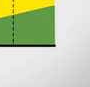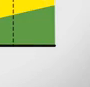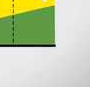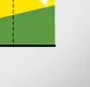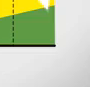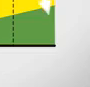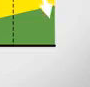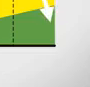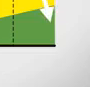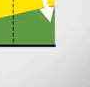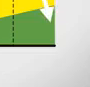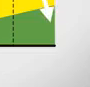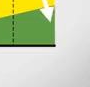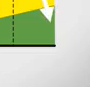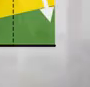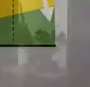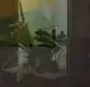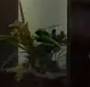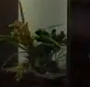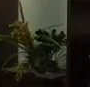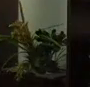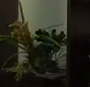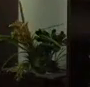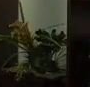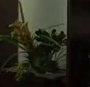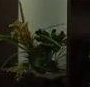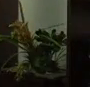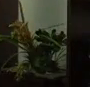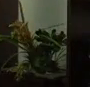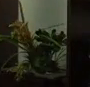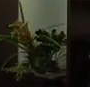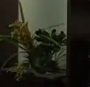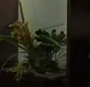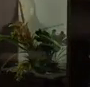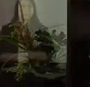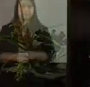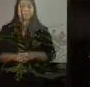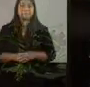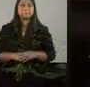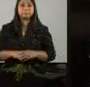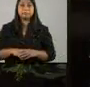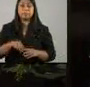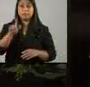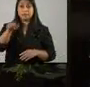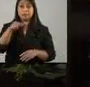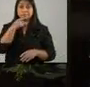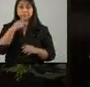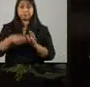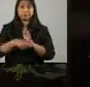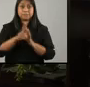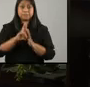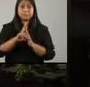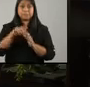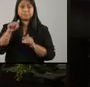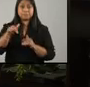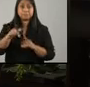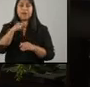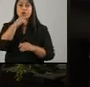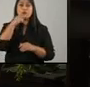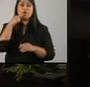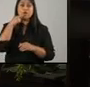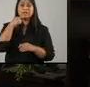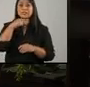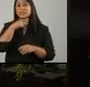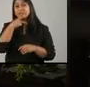seguiremos hasta nuevo aviso. Y repito, esta semana no se implementará porque tenemos dos